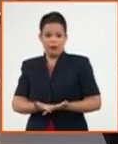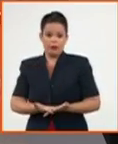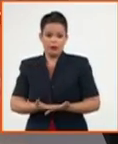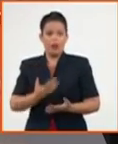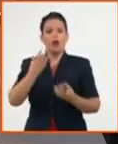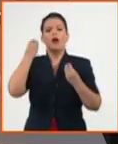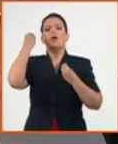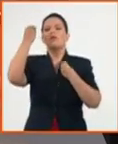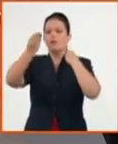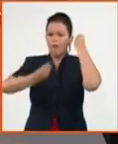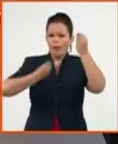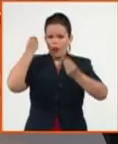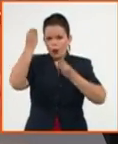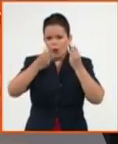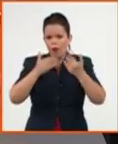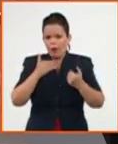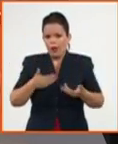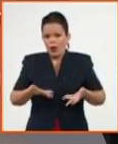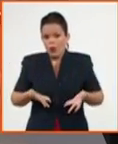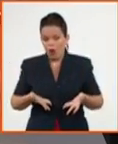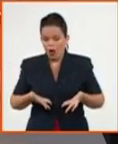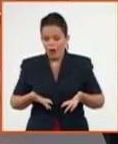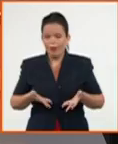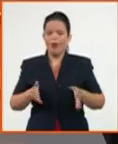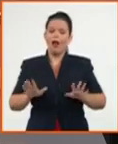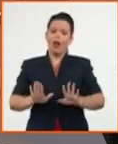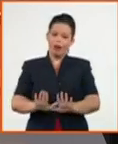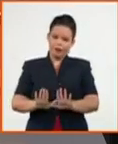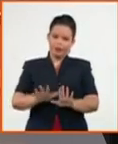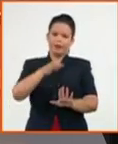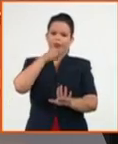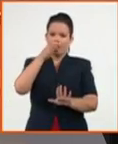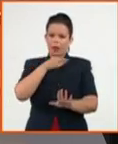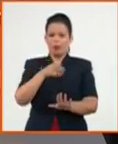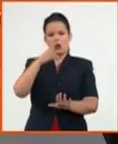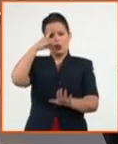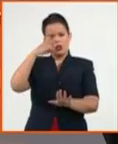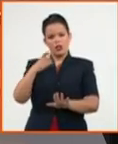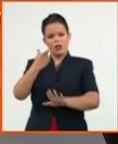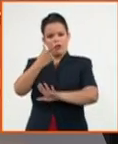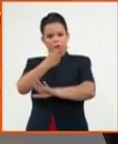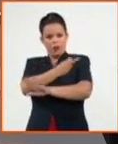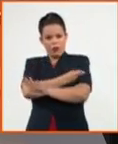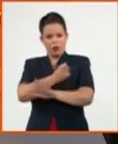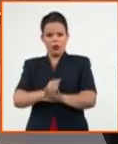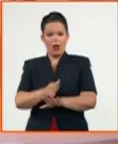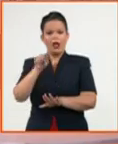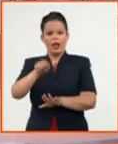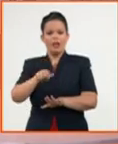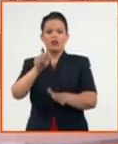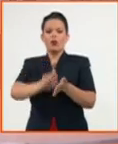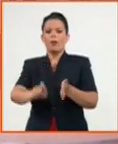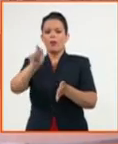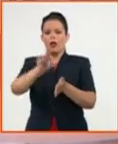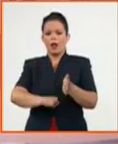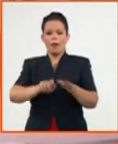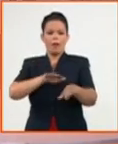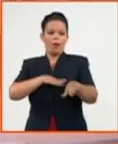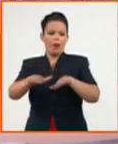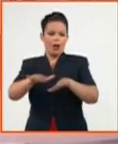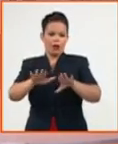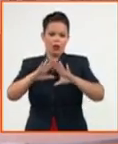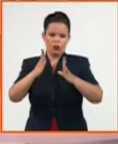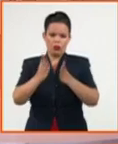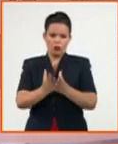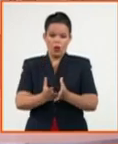o sea esto se organiza en todas las provincias seguir aclarando todas las medidas que trae el servicio militar todos todos los que corresponden